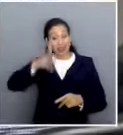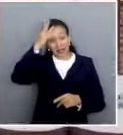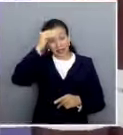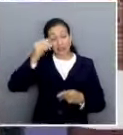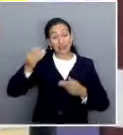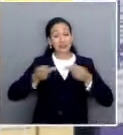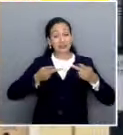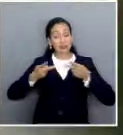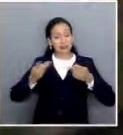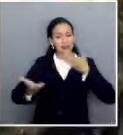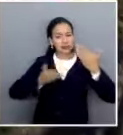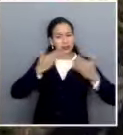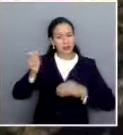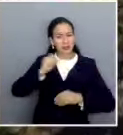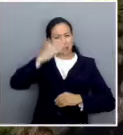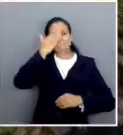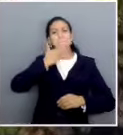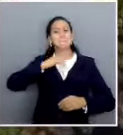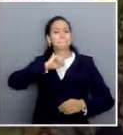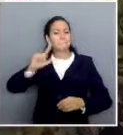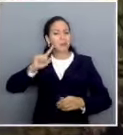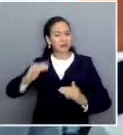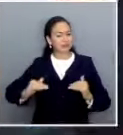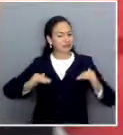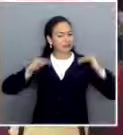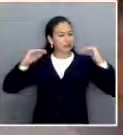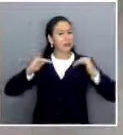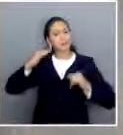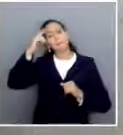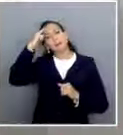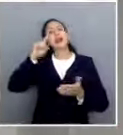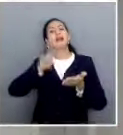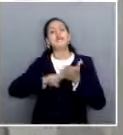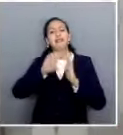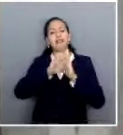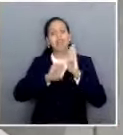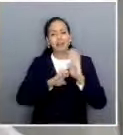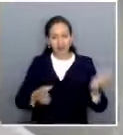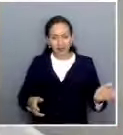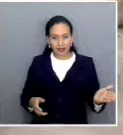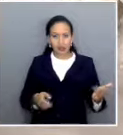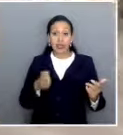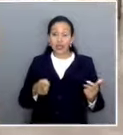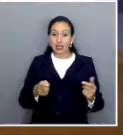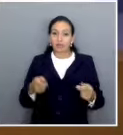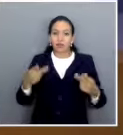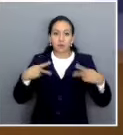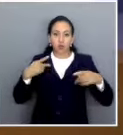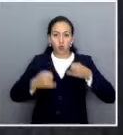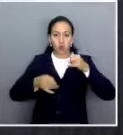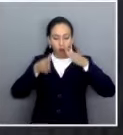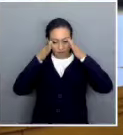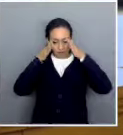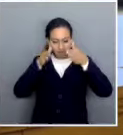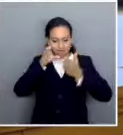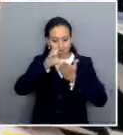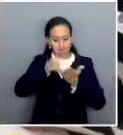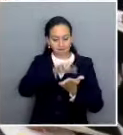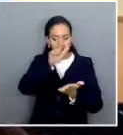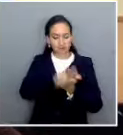estándares profesionales, técnicos y éticos, lo que avala su imparcialidad, la calidad de sus sentencias y una justicia